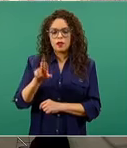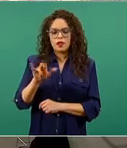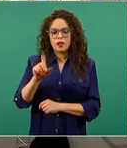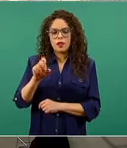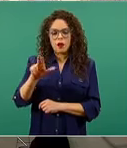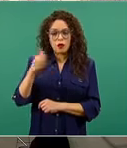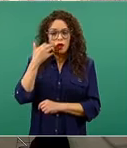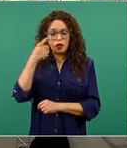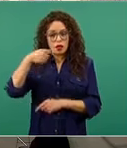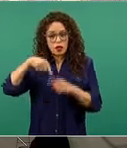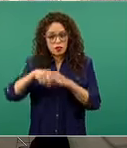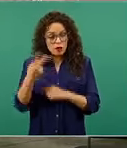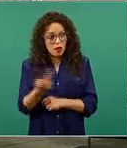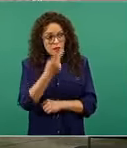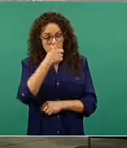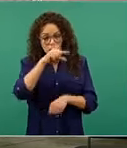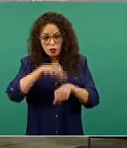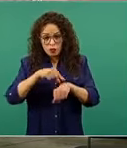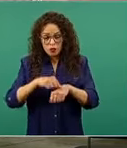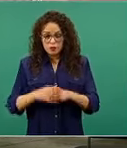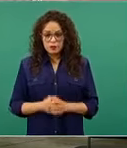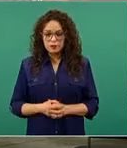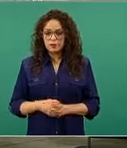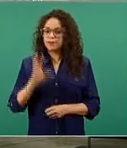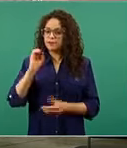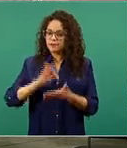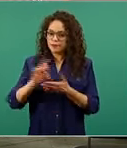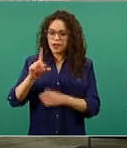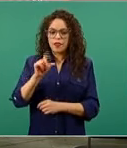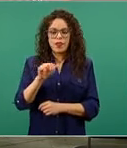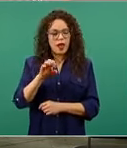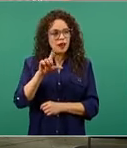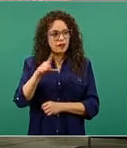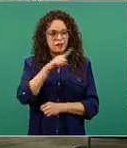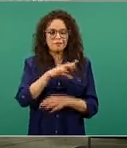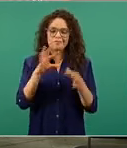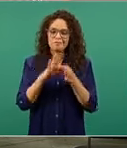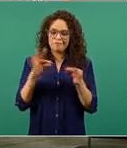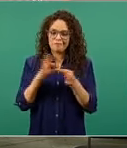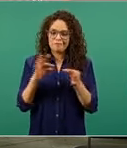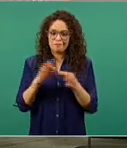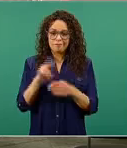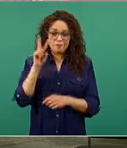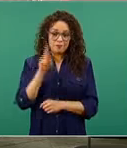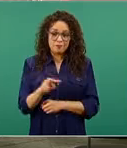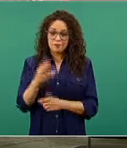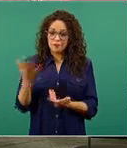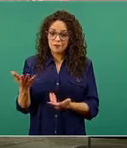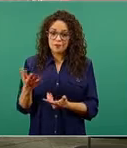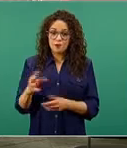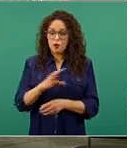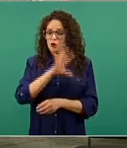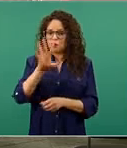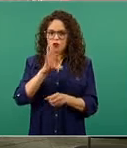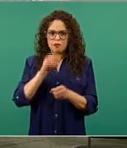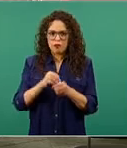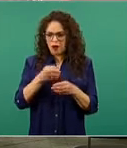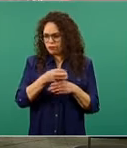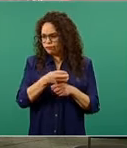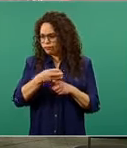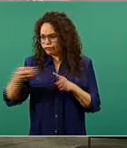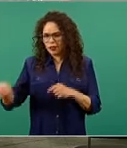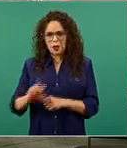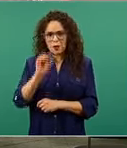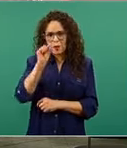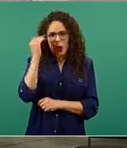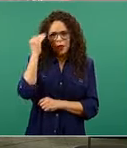doctor. Adelante, por favor. Muchas gracias, Daniel, por la presentación. Creo que abarcaste en pocos minutos todo